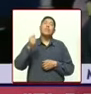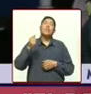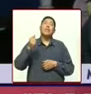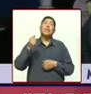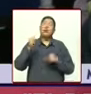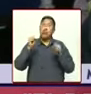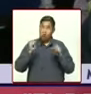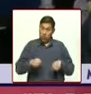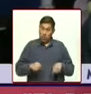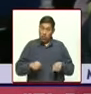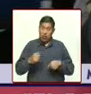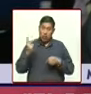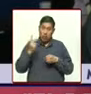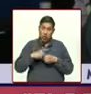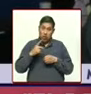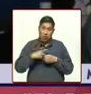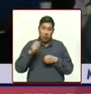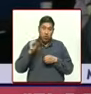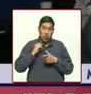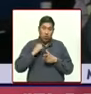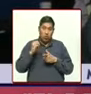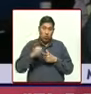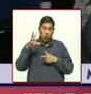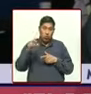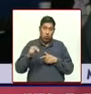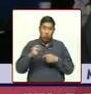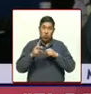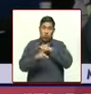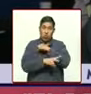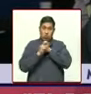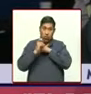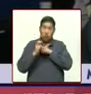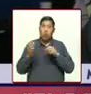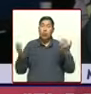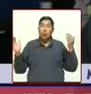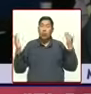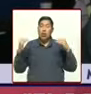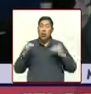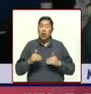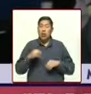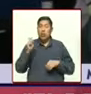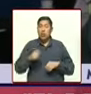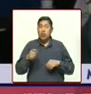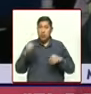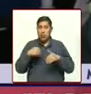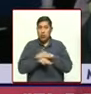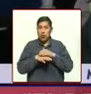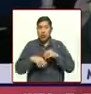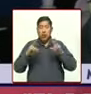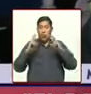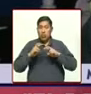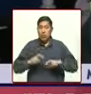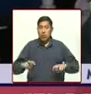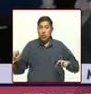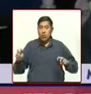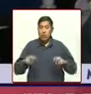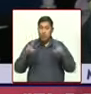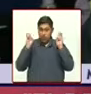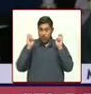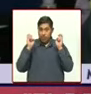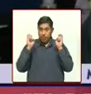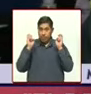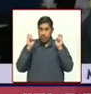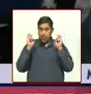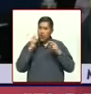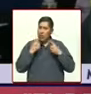Él podría haber sido el partícipe o no de este robo agravado, pero tiene que entrar dentro de esa investigación y esa